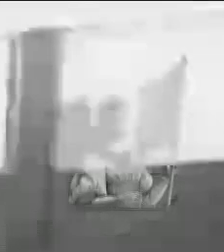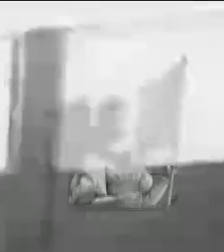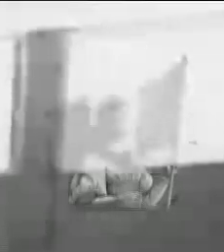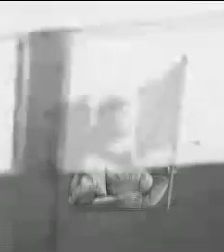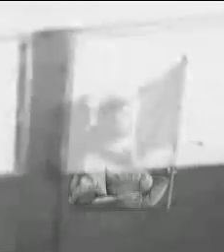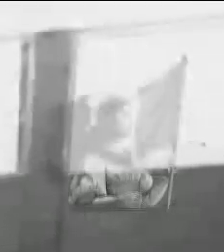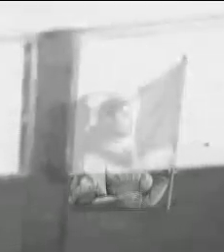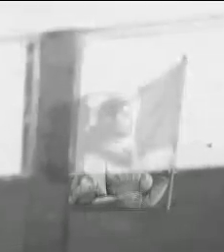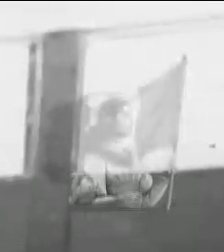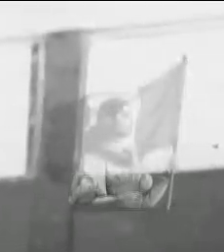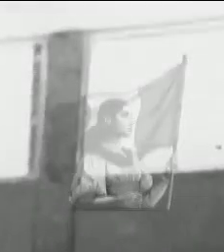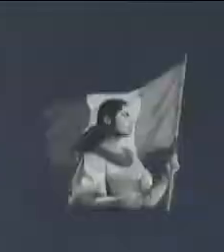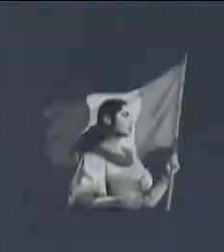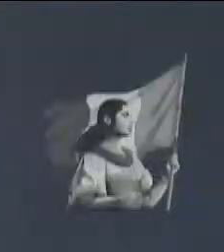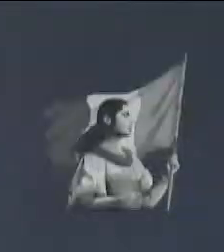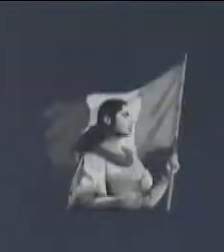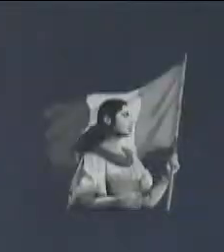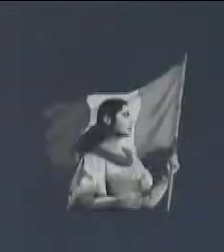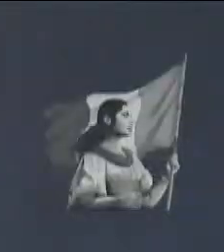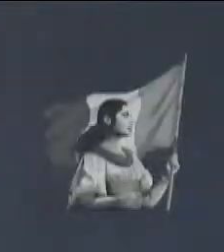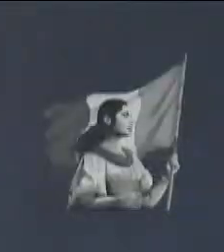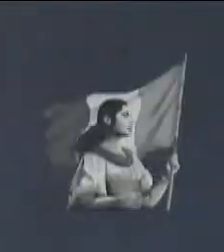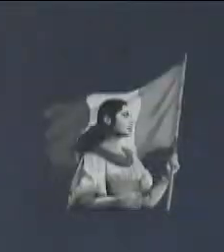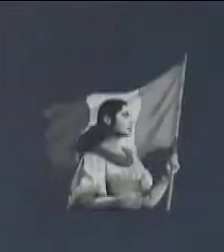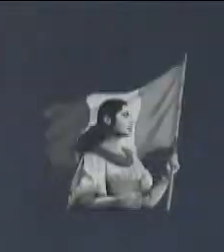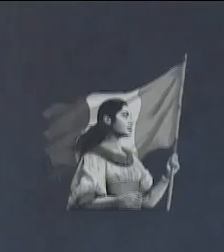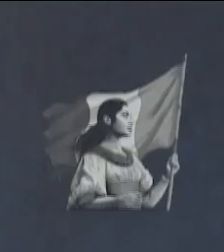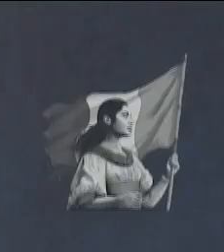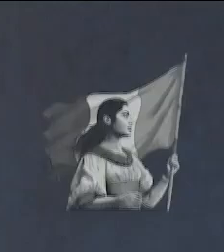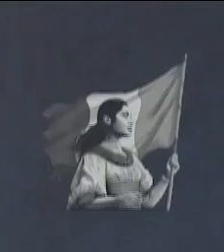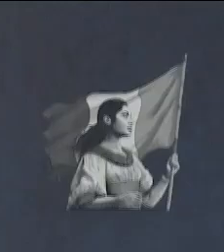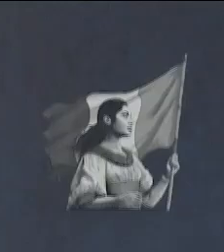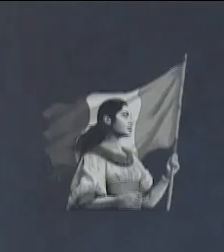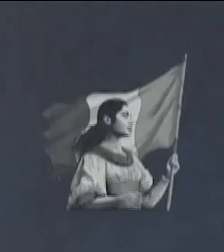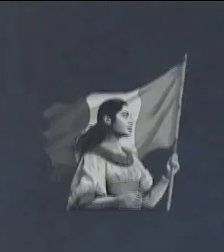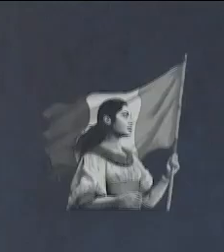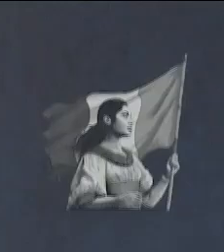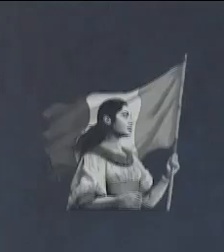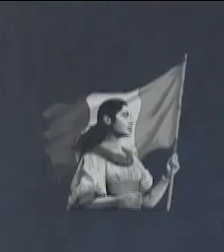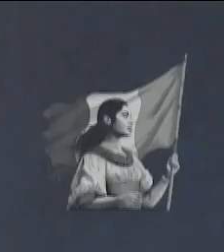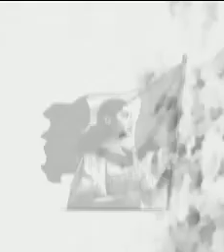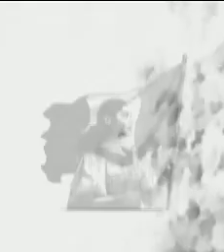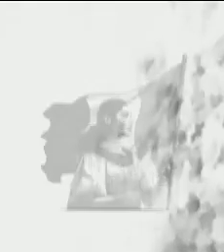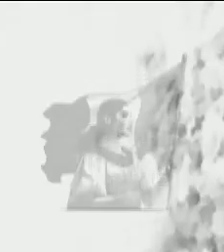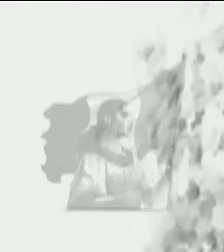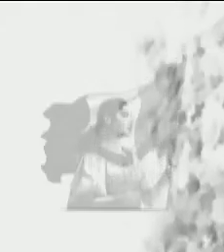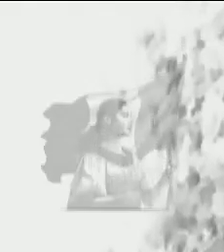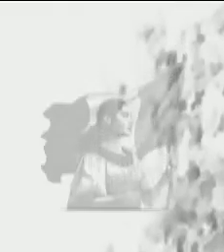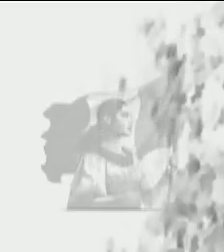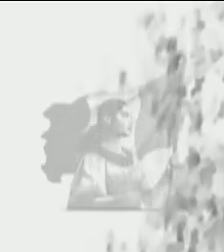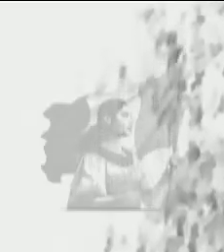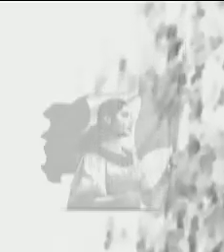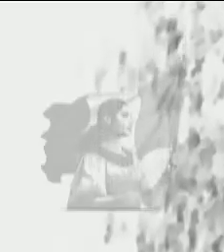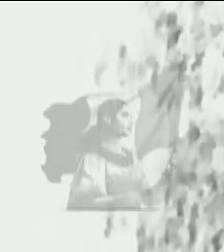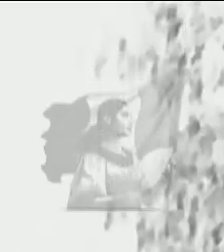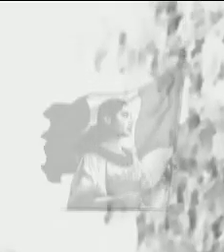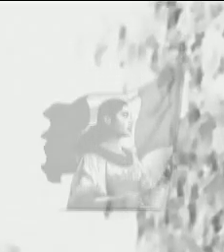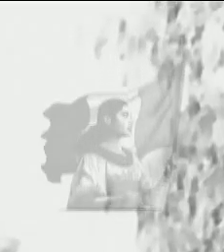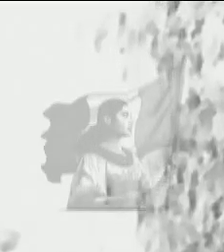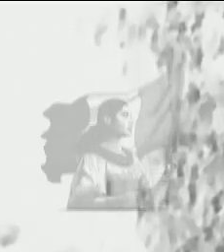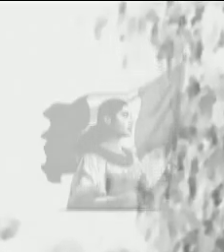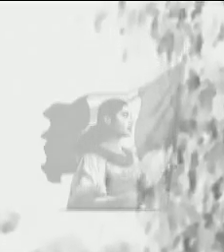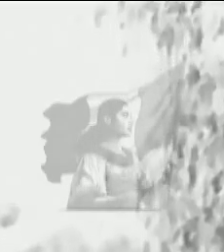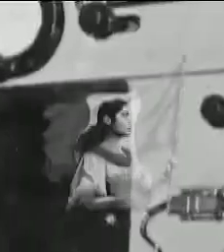la construcción de un edificio entero, para albergar el acelerador de partículas Van de Graaff, un equipo esencial para estudiar